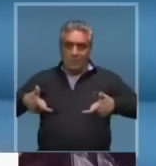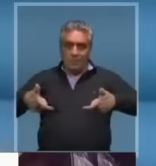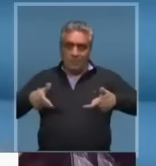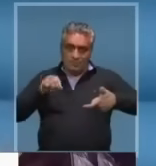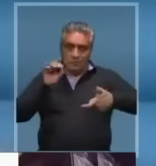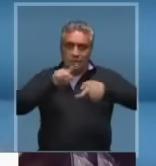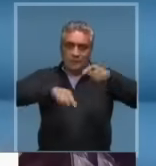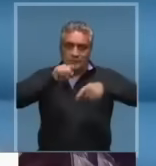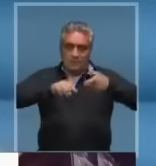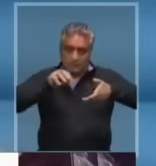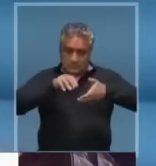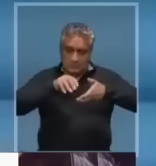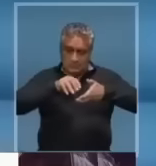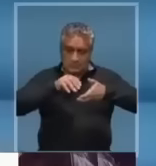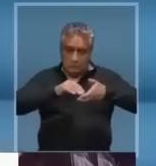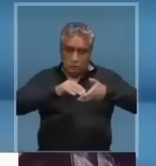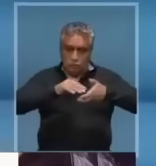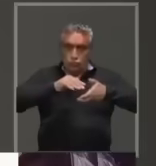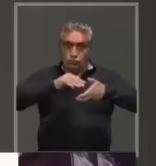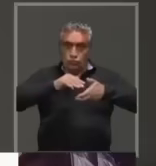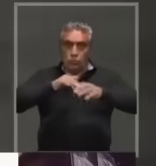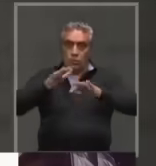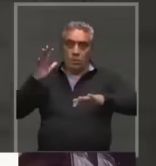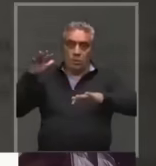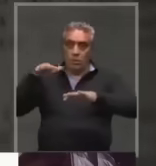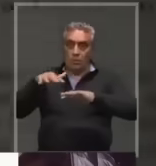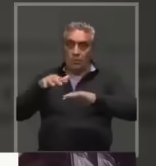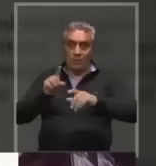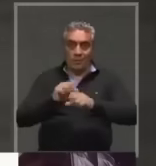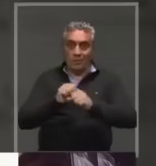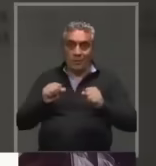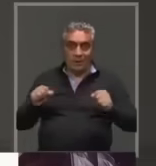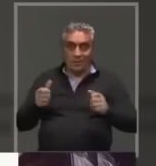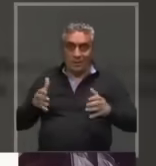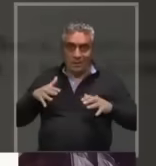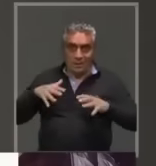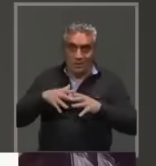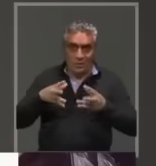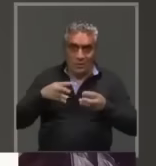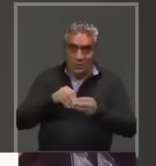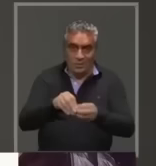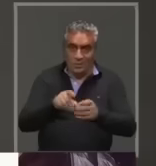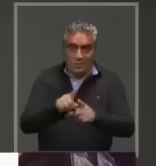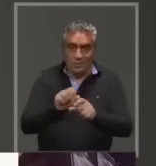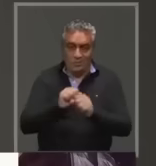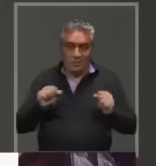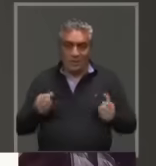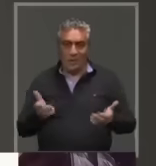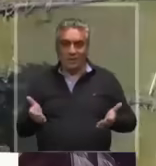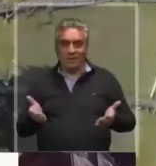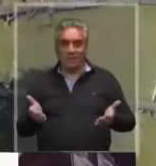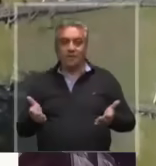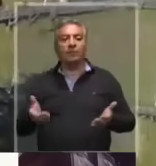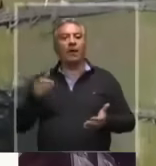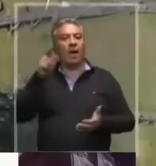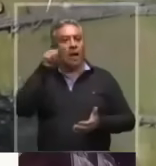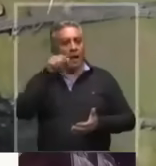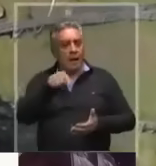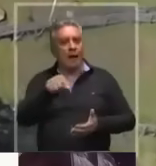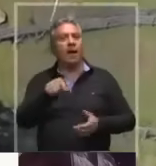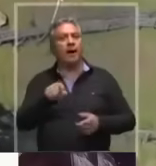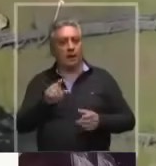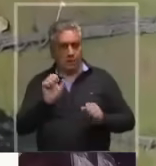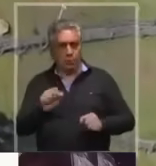evacuar el agua de la lluvia y la arena. El informe que recién hoy se descubre podría dejar al descubierto más